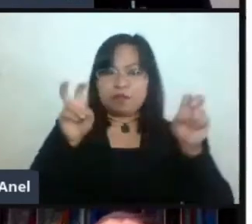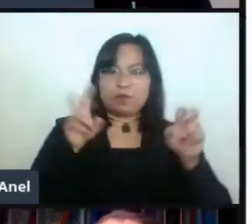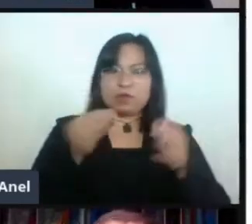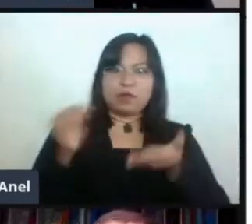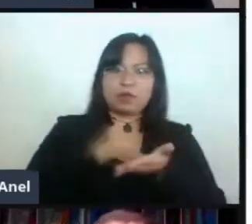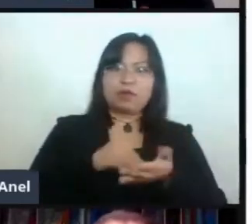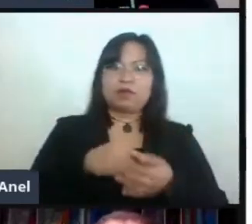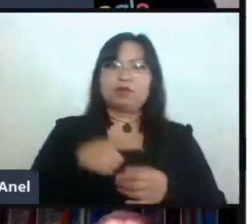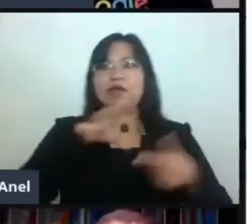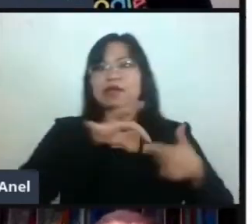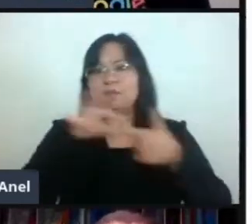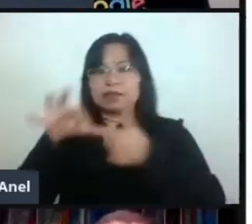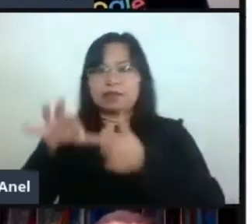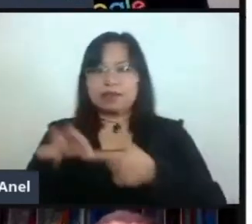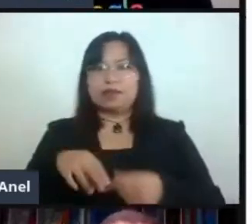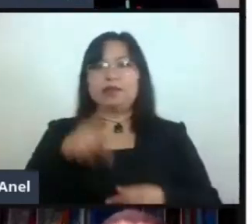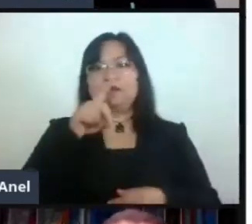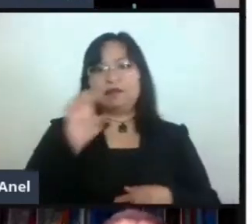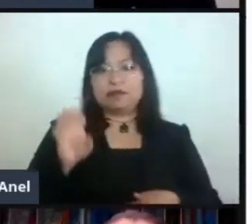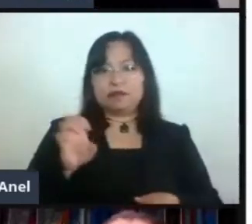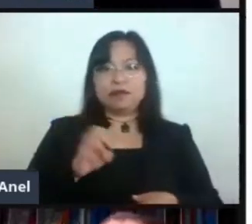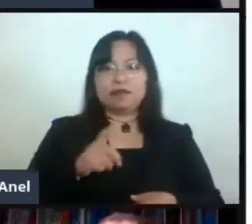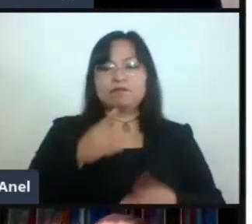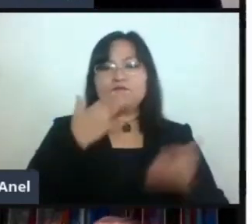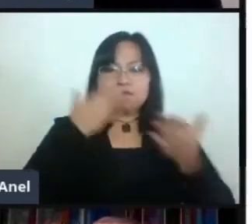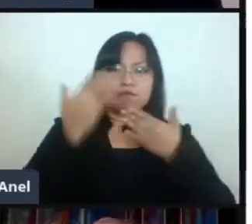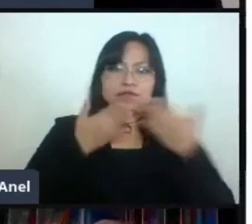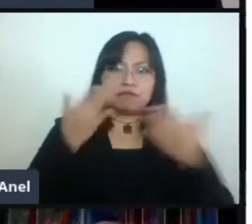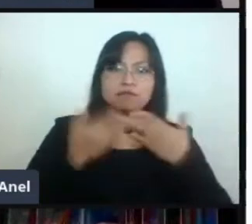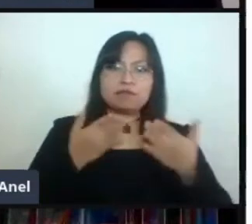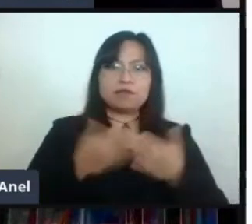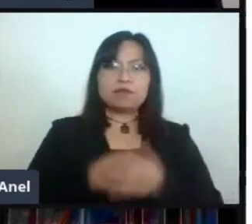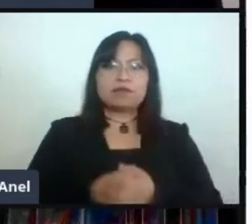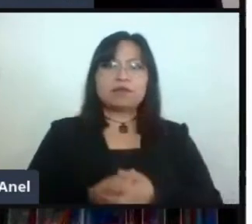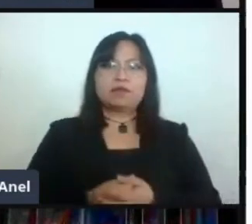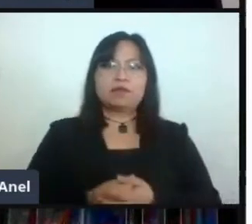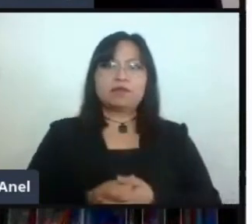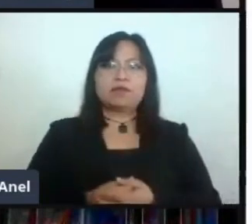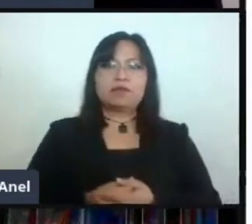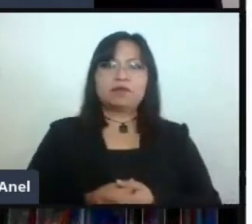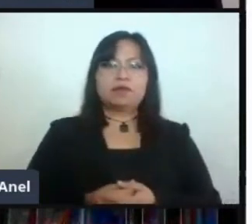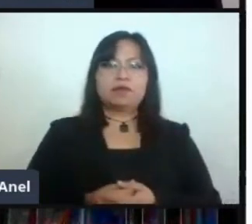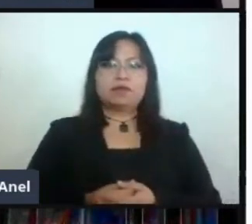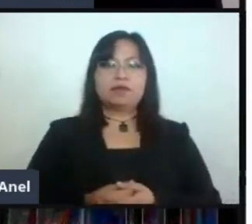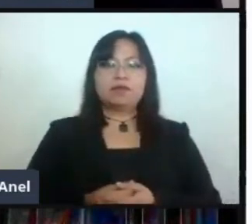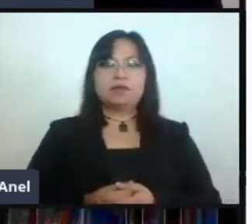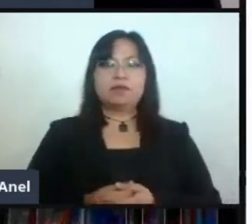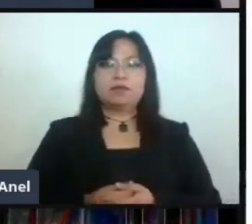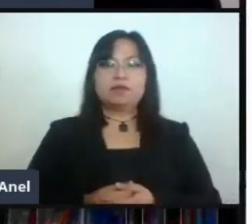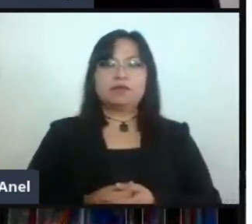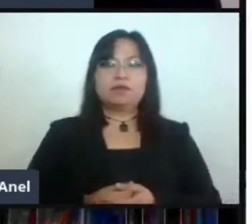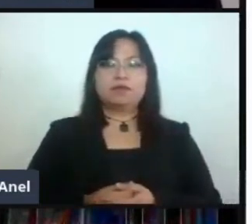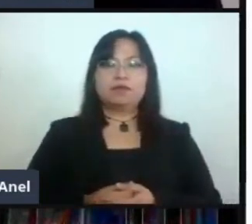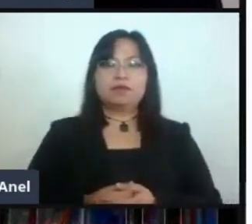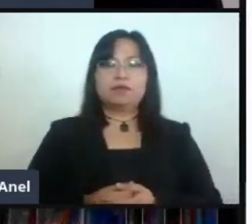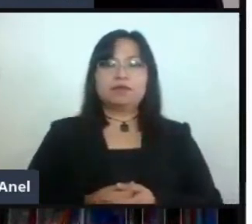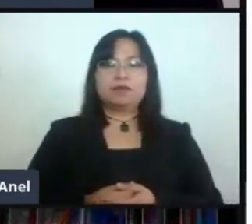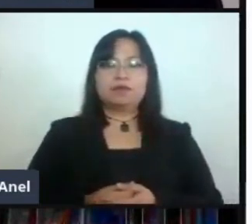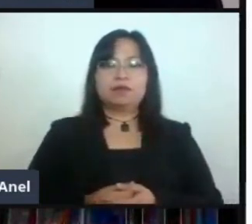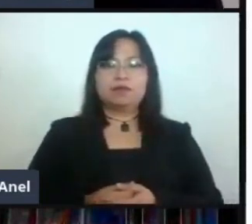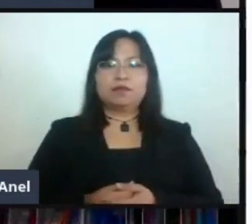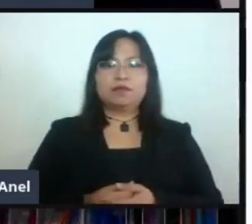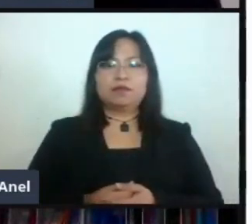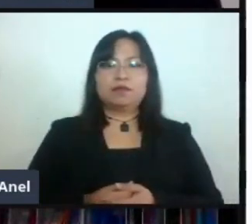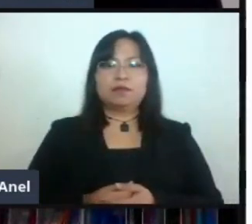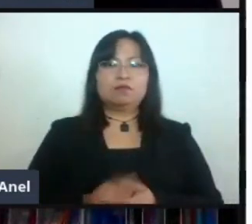guía de estudio. Este puede ser el tema, ¿sí? Y la asigno. Entonces,